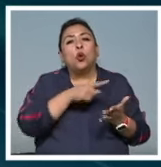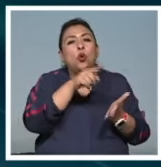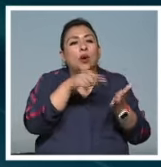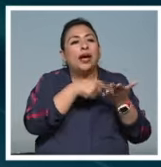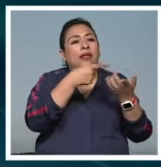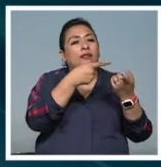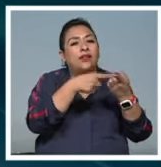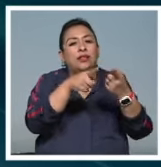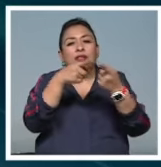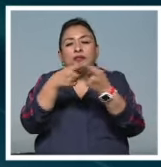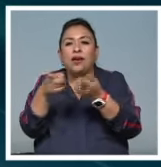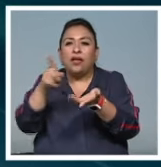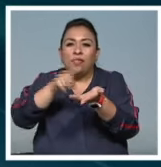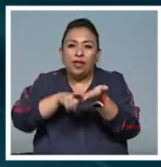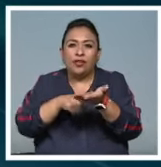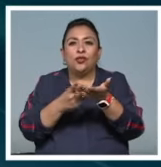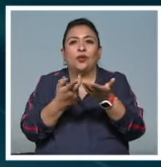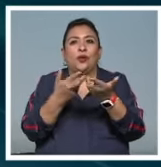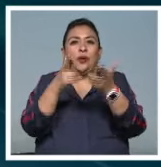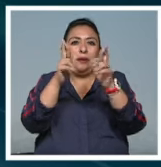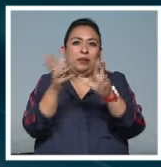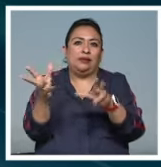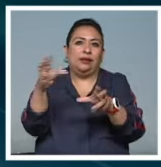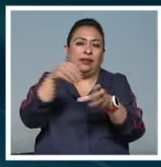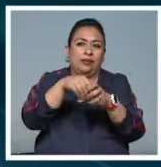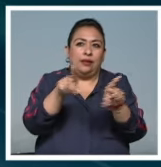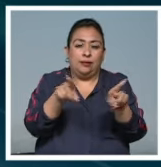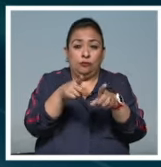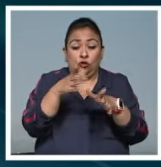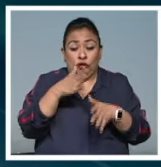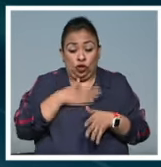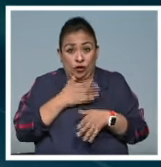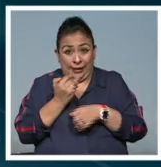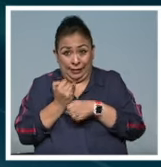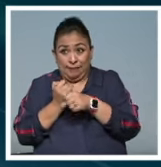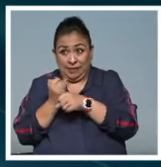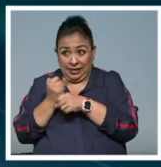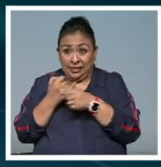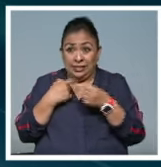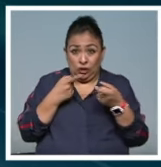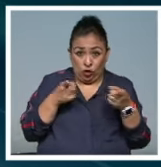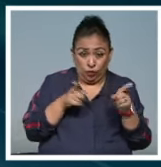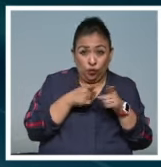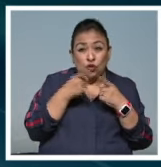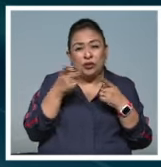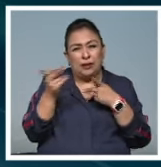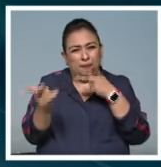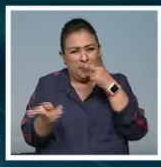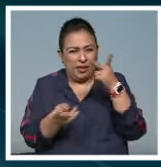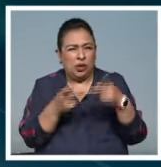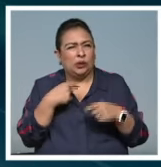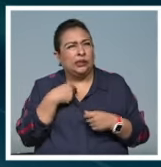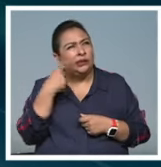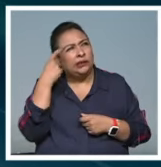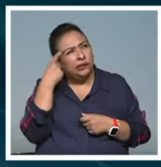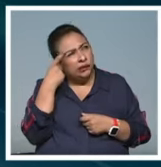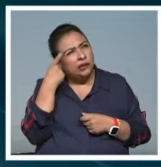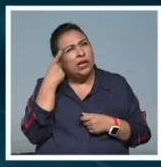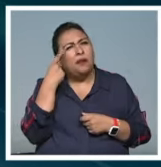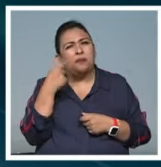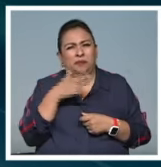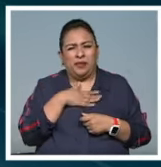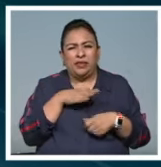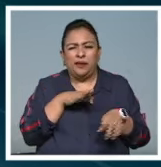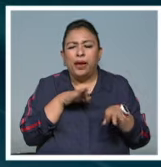Es decir, que la música, nosotros en nuestra investigación y en nuestras preguntas que nos hacemos en nuestro